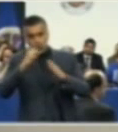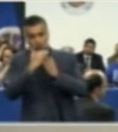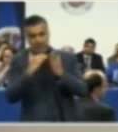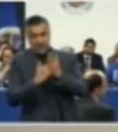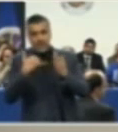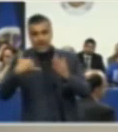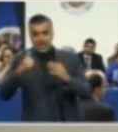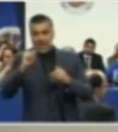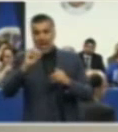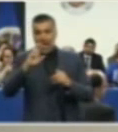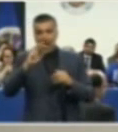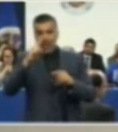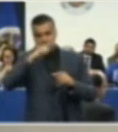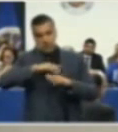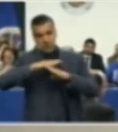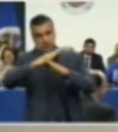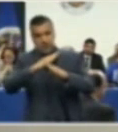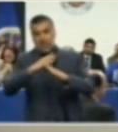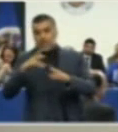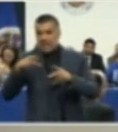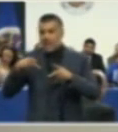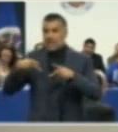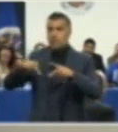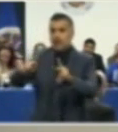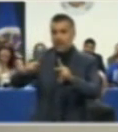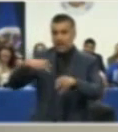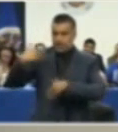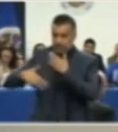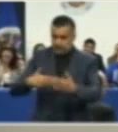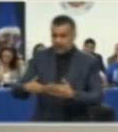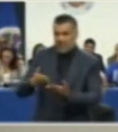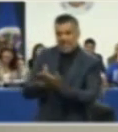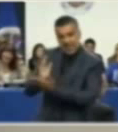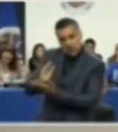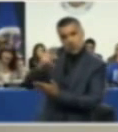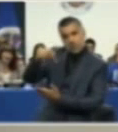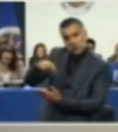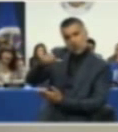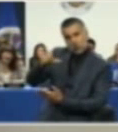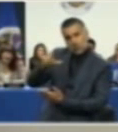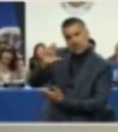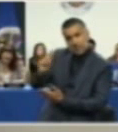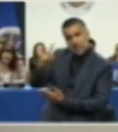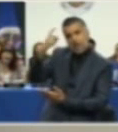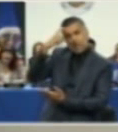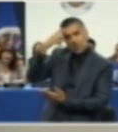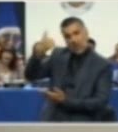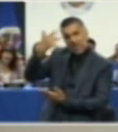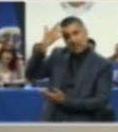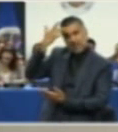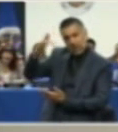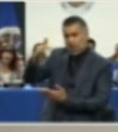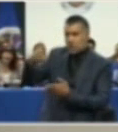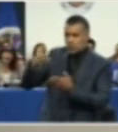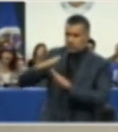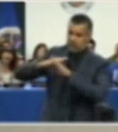barreras actitudinales que limitan el ejercicio autónomo de derechos de personas con discapacidad mental e intelectual y sin duda